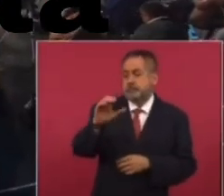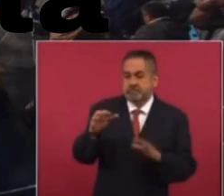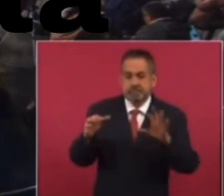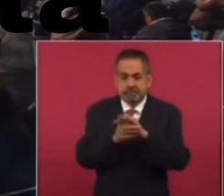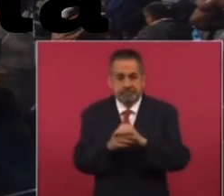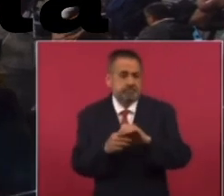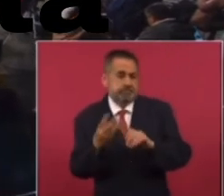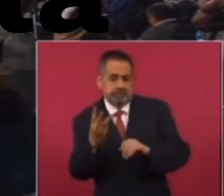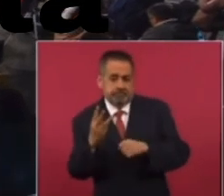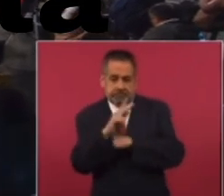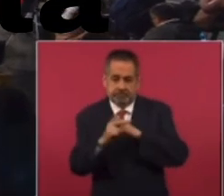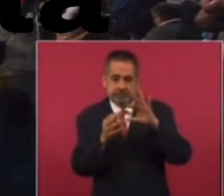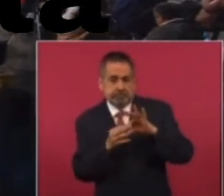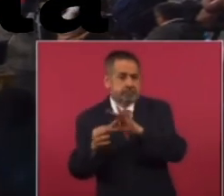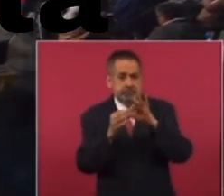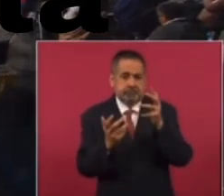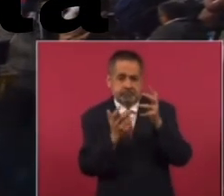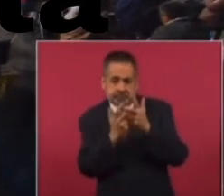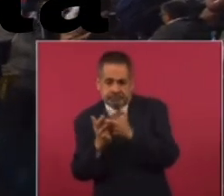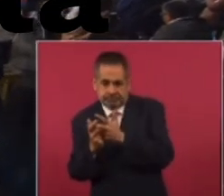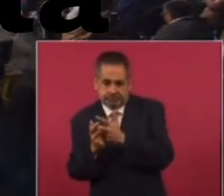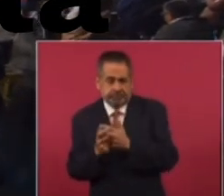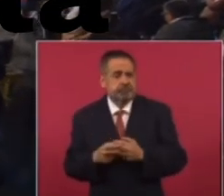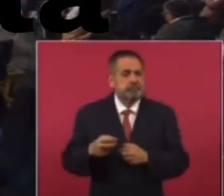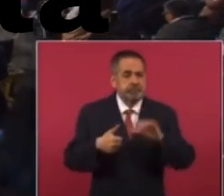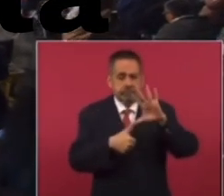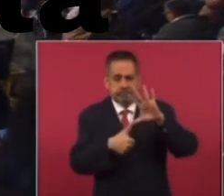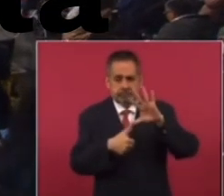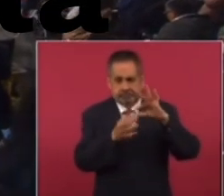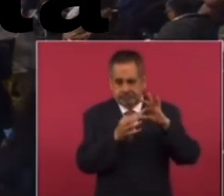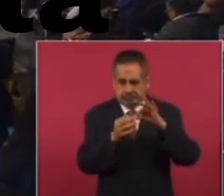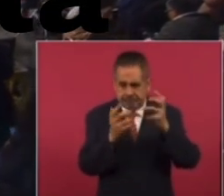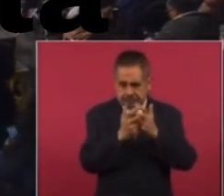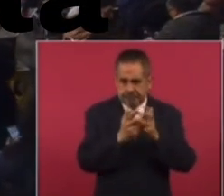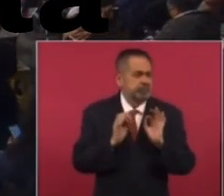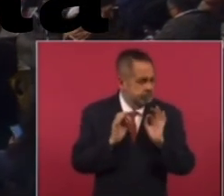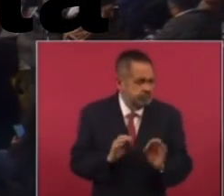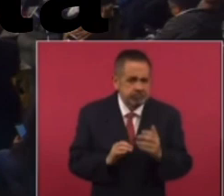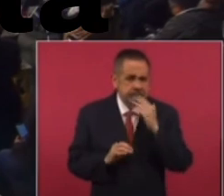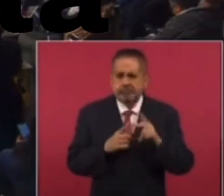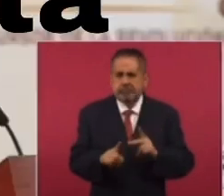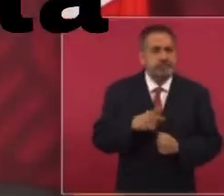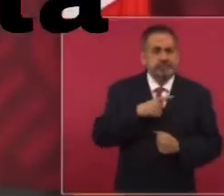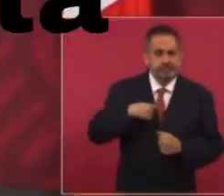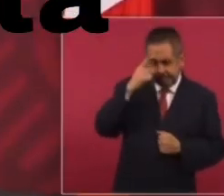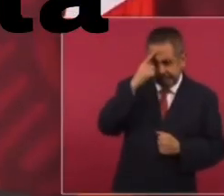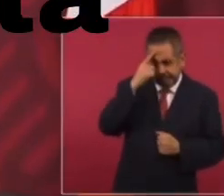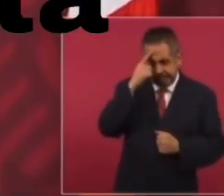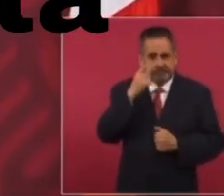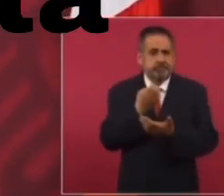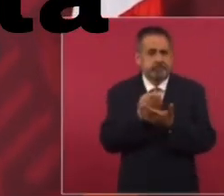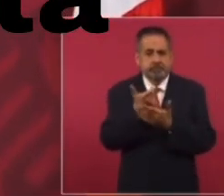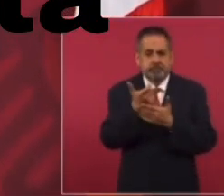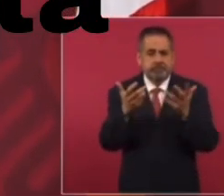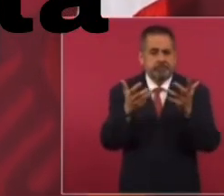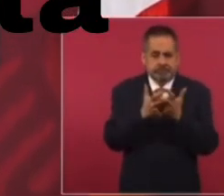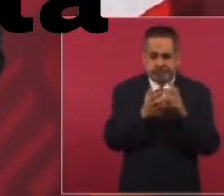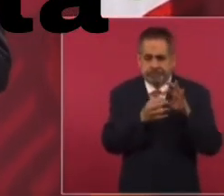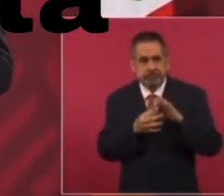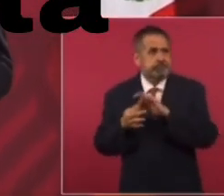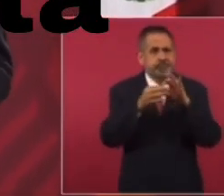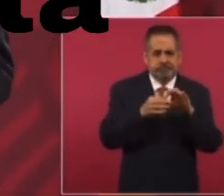por los que no entraron al Estadio Azteca sabe por qué está triste por ellos porque son votos porque son votos Porque pueden votar